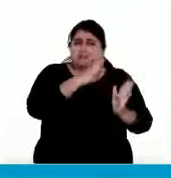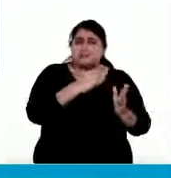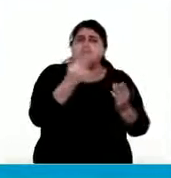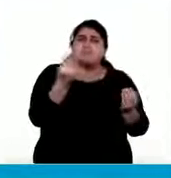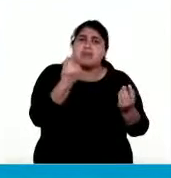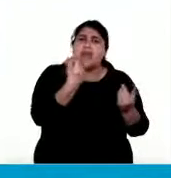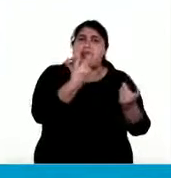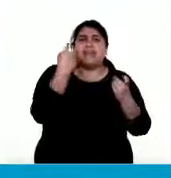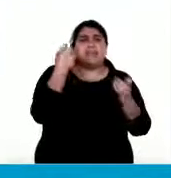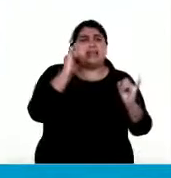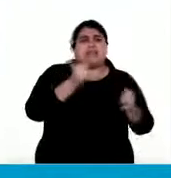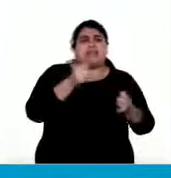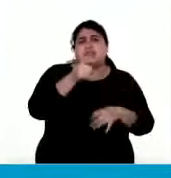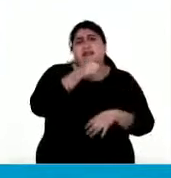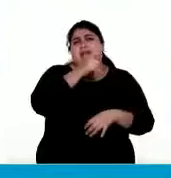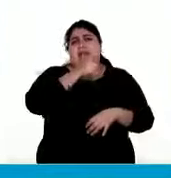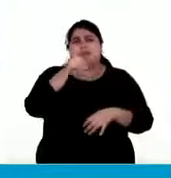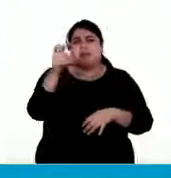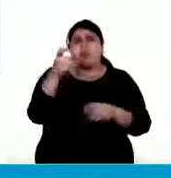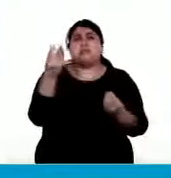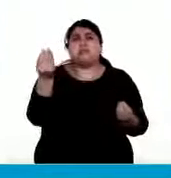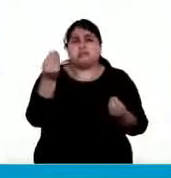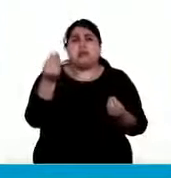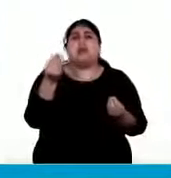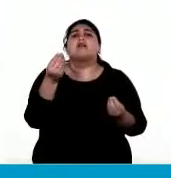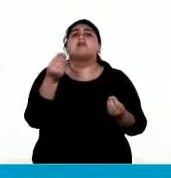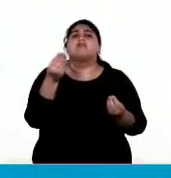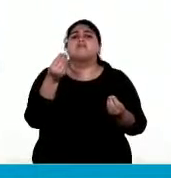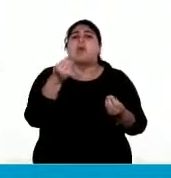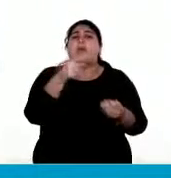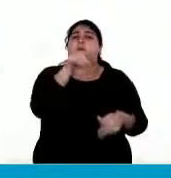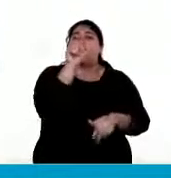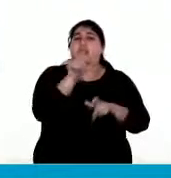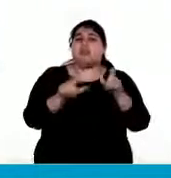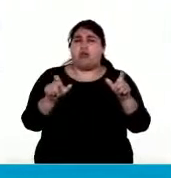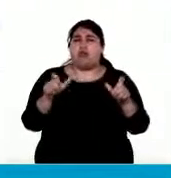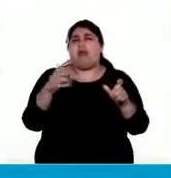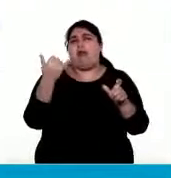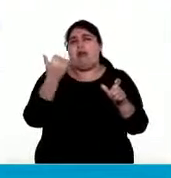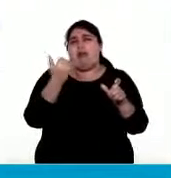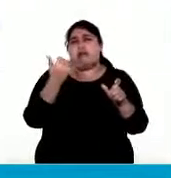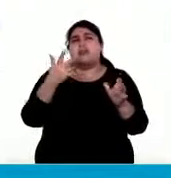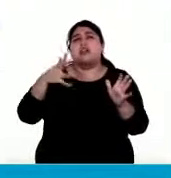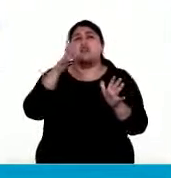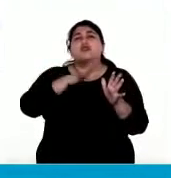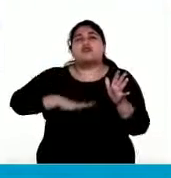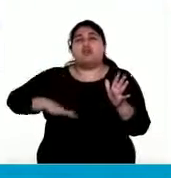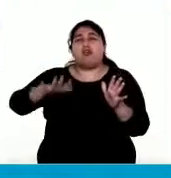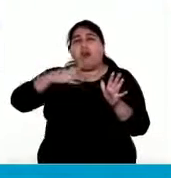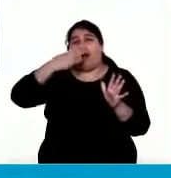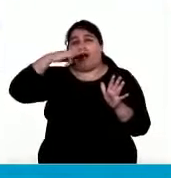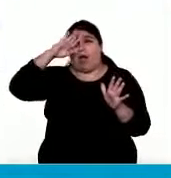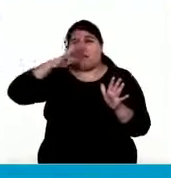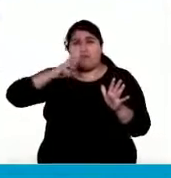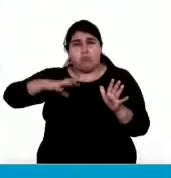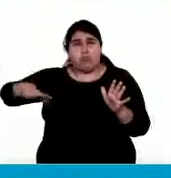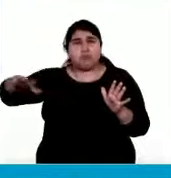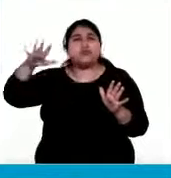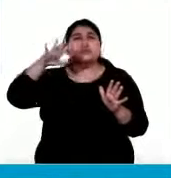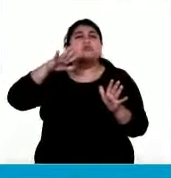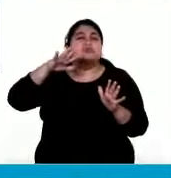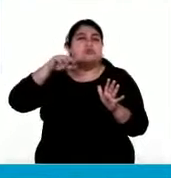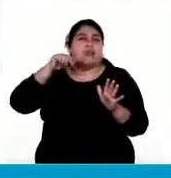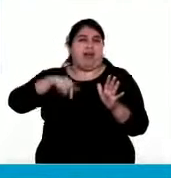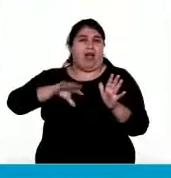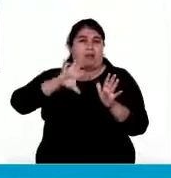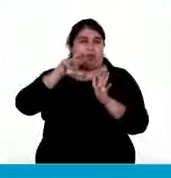respuesta al abandono en el que están 1 millón de bonaerenses que viven en las zonas rurales de la provincia.